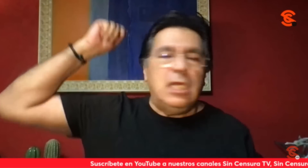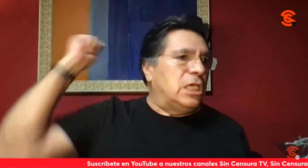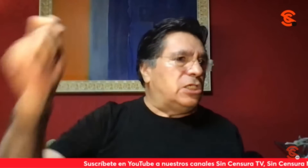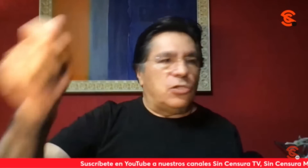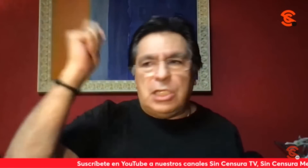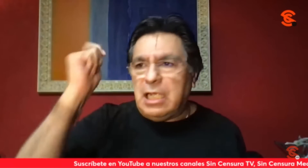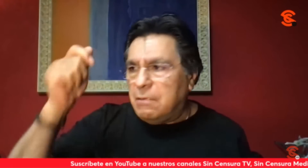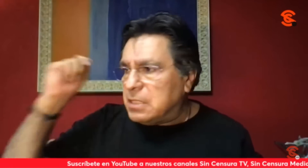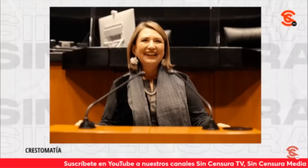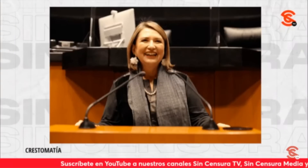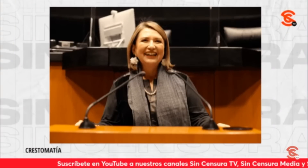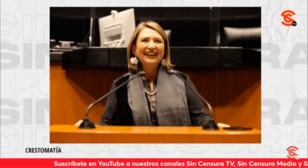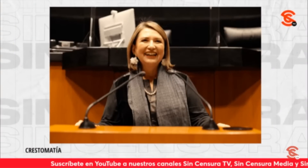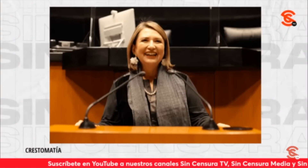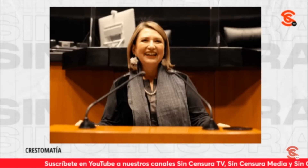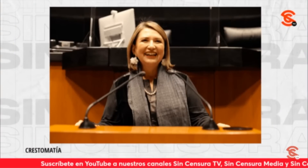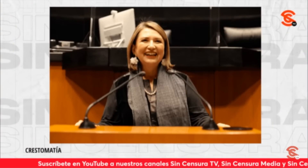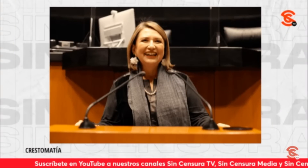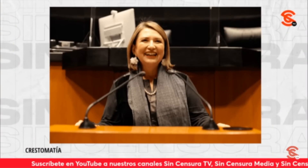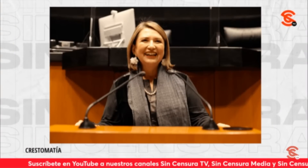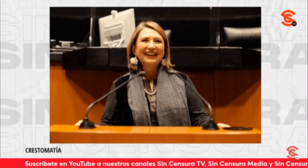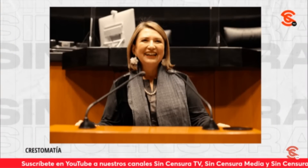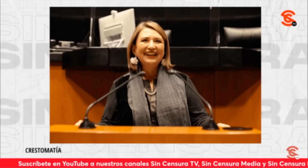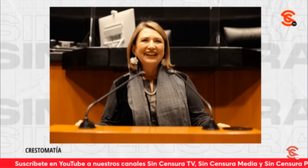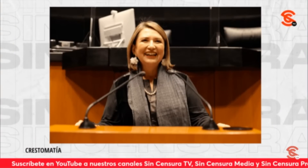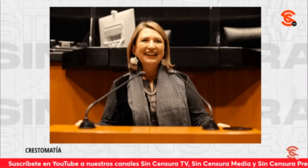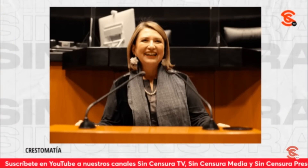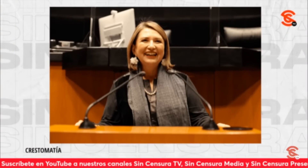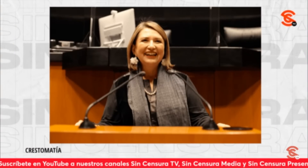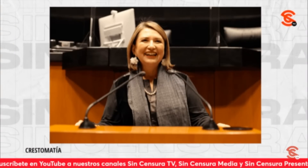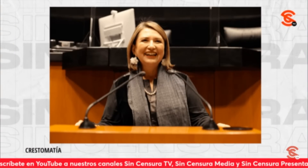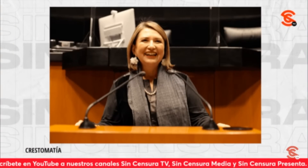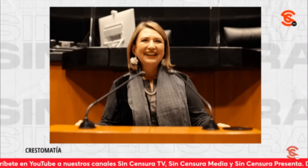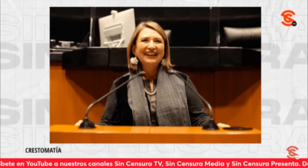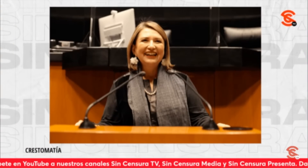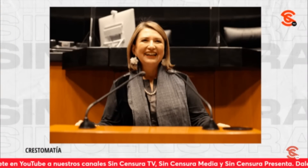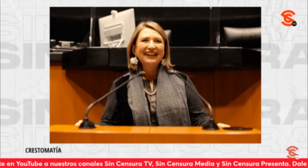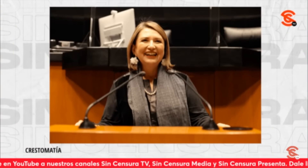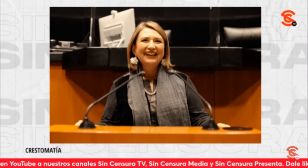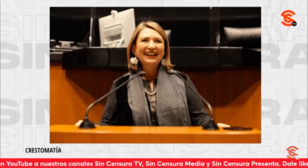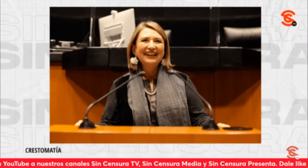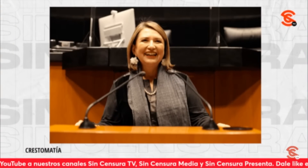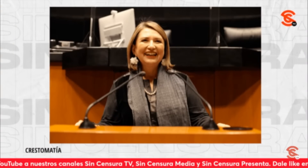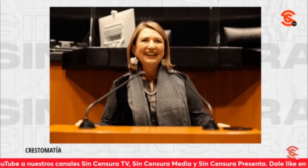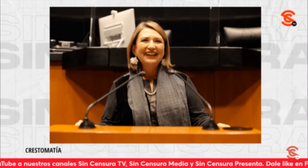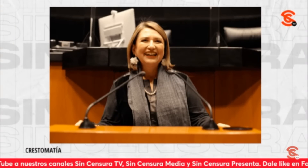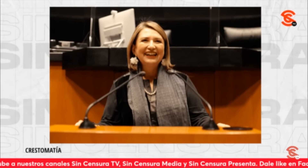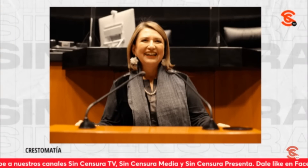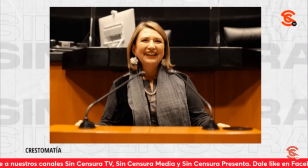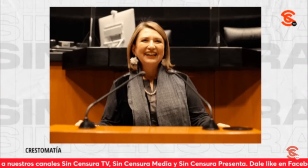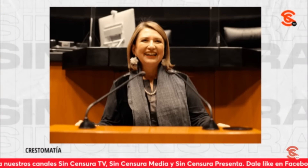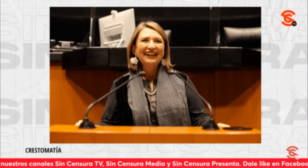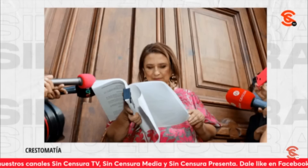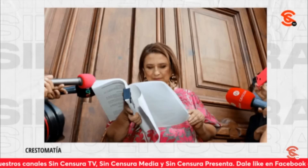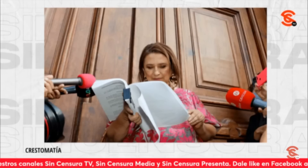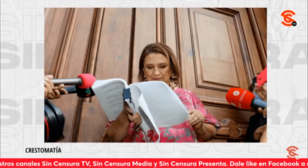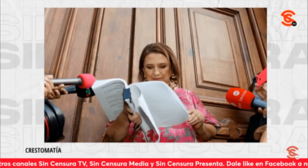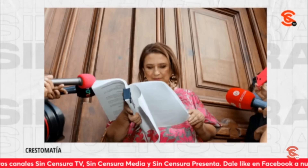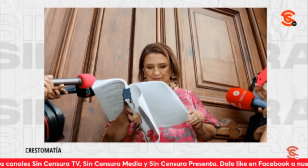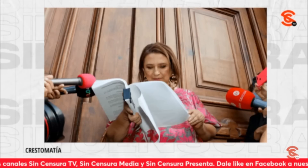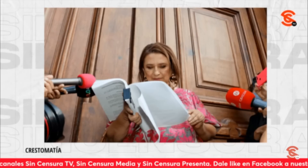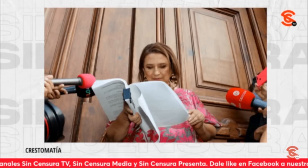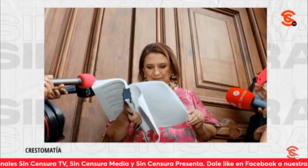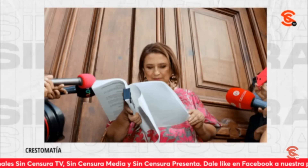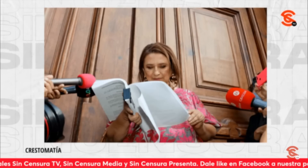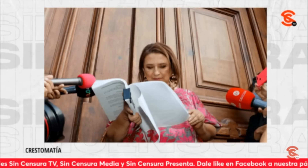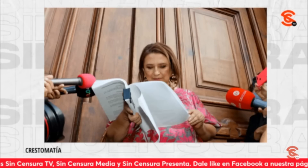defensa de Xóchitl Gálvez no se toca, Xóchitl Gálvez no se toca. Entonces, viene este proceso de aturdimiento, ¿y qué